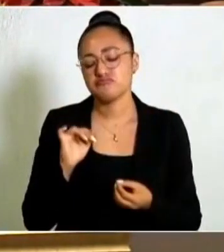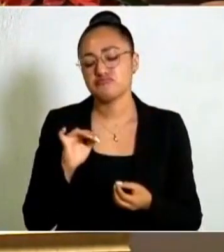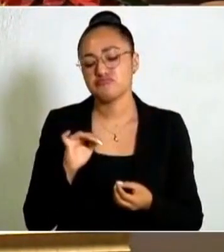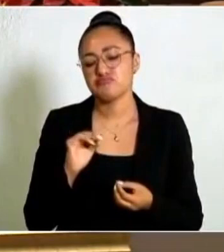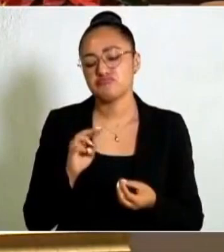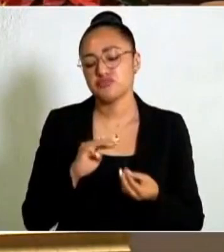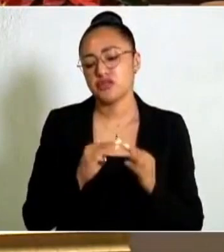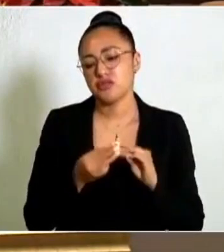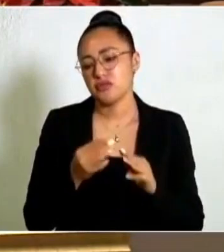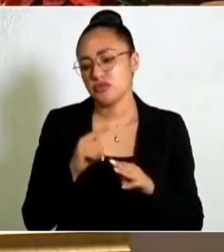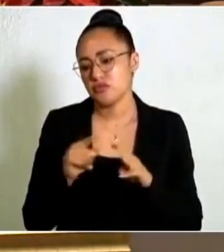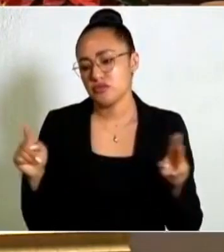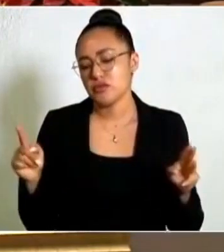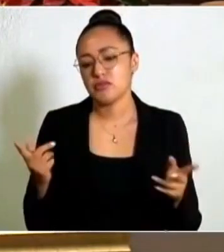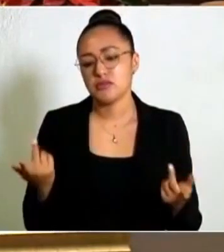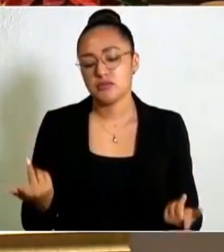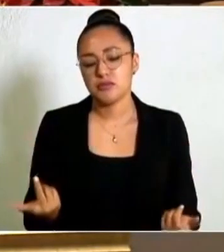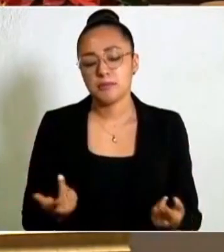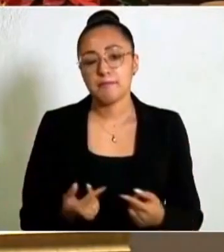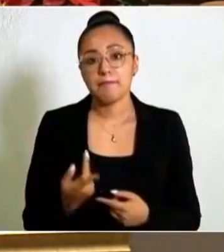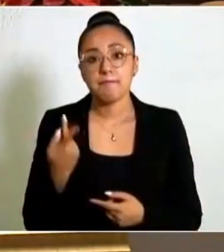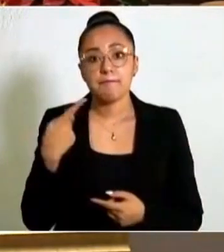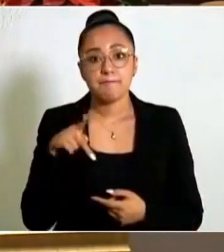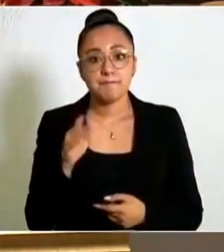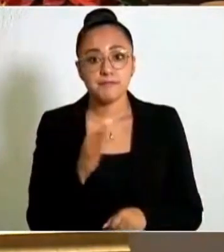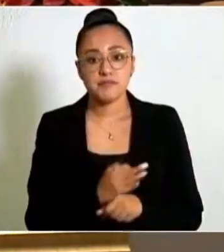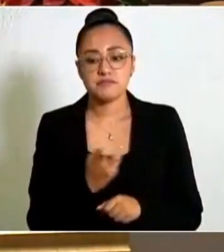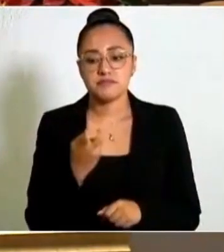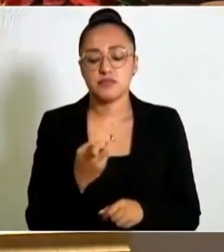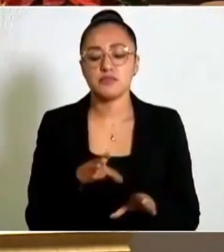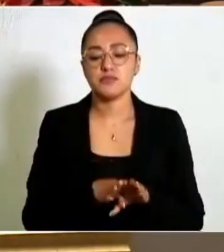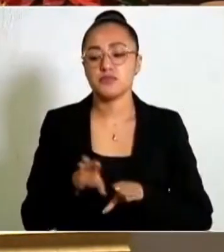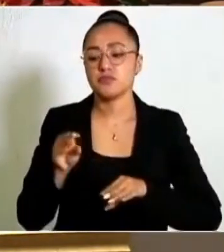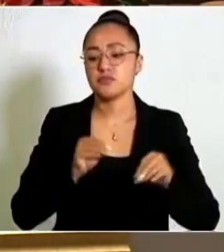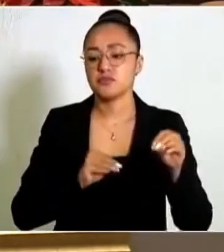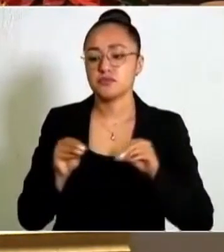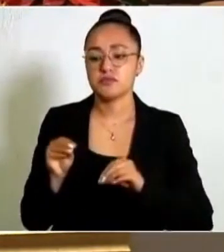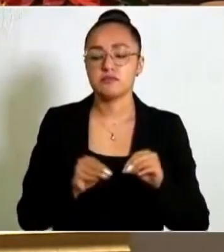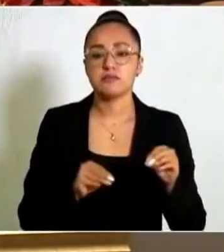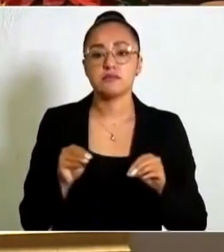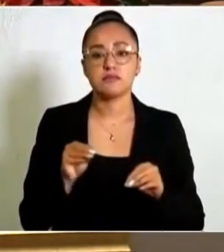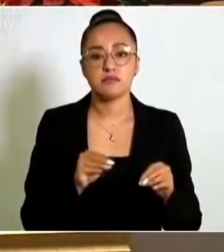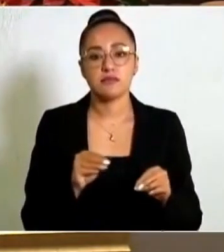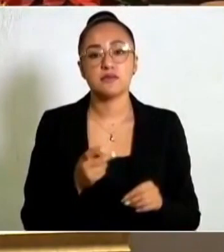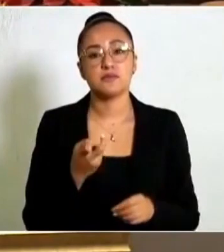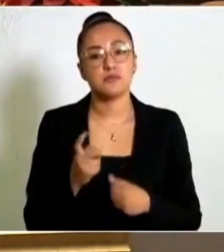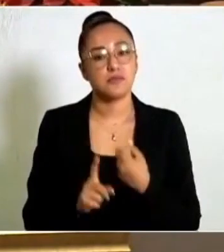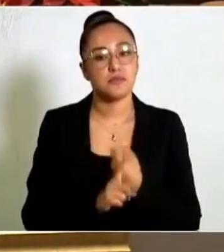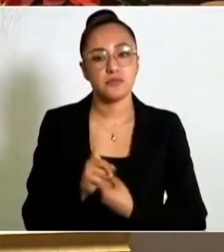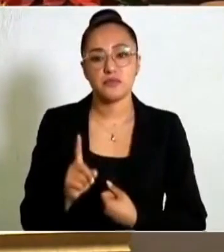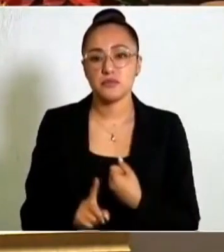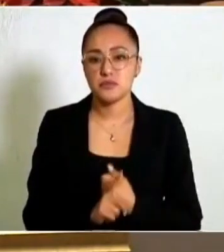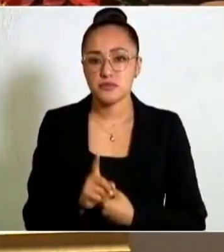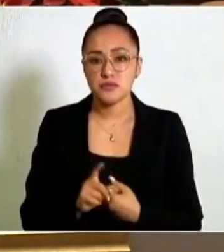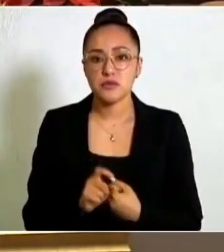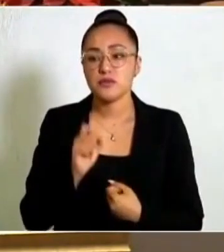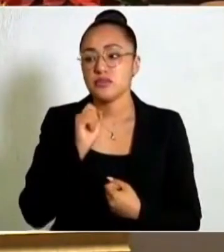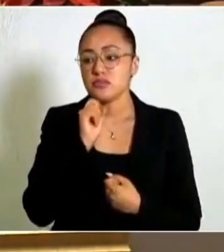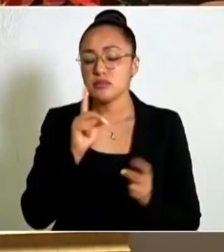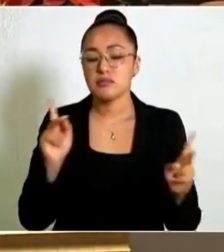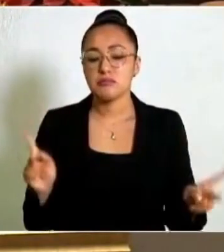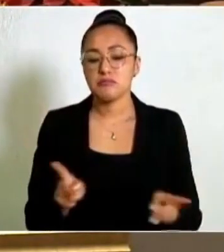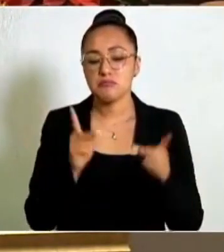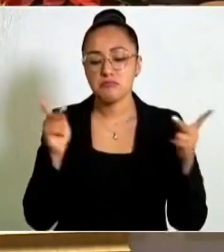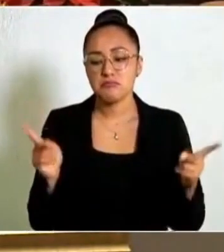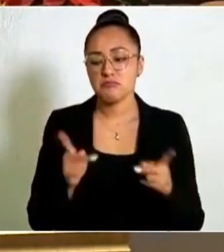pero uno de ellos es la movilidad y el comercio ambulante